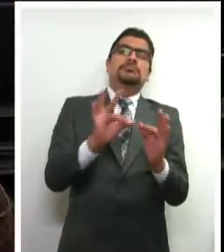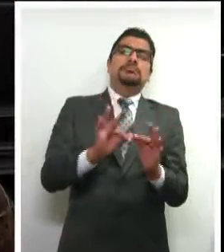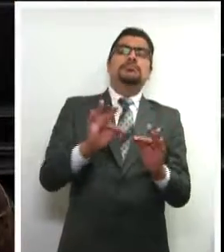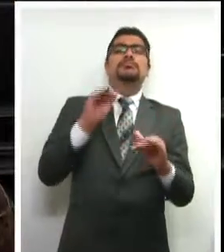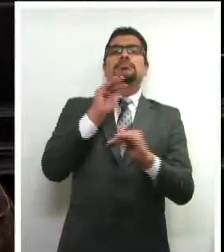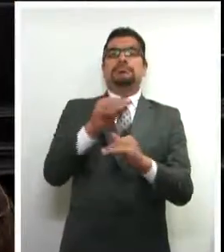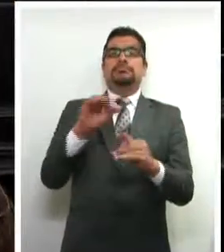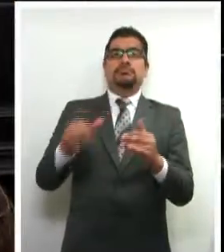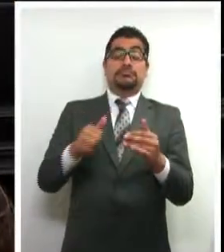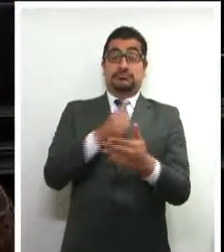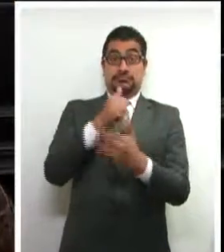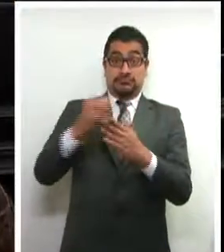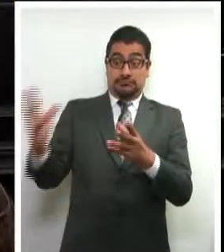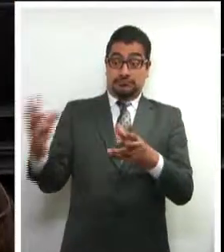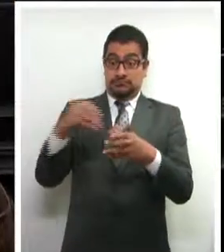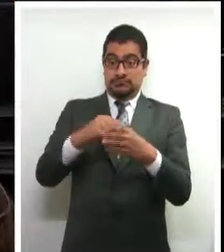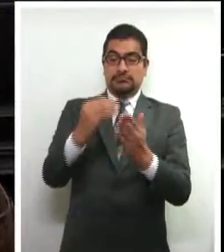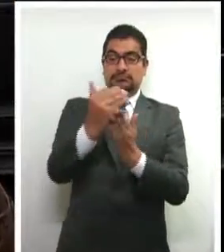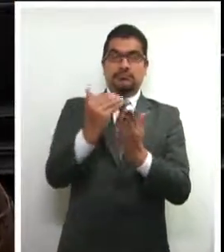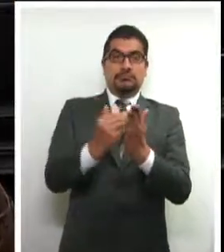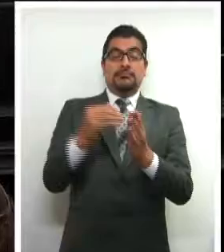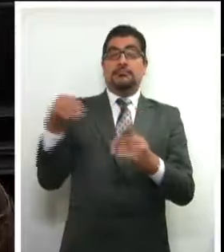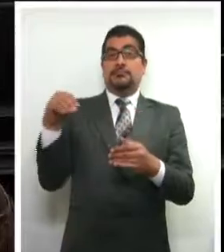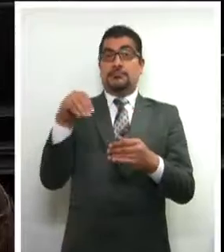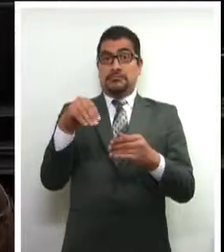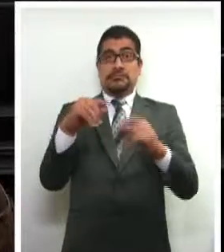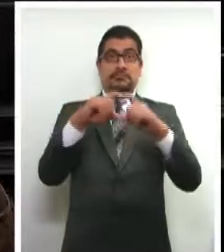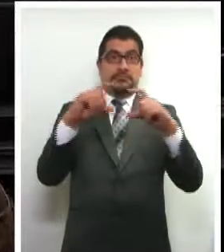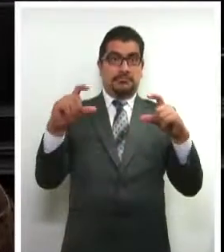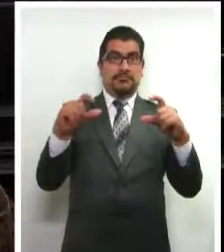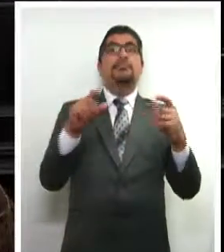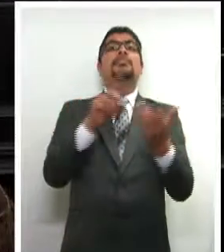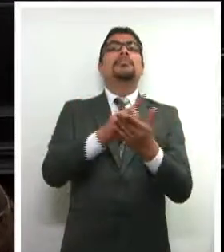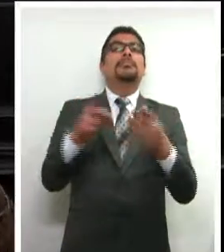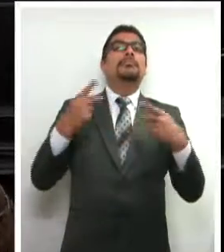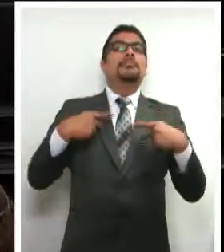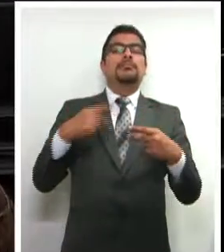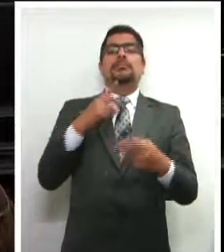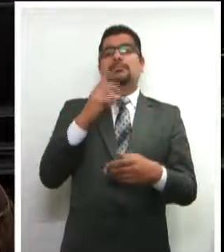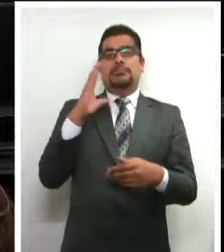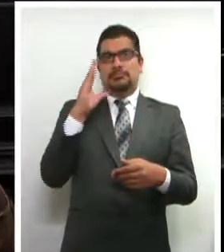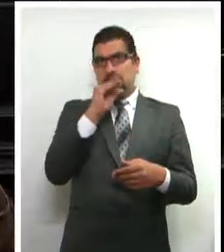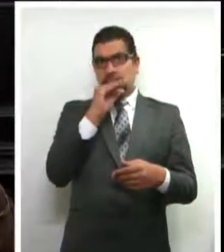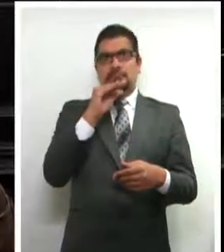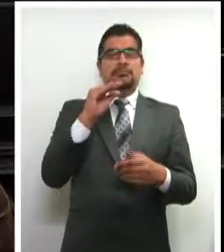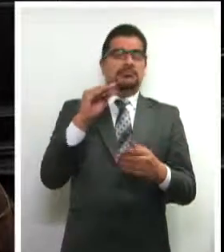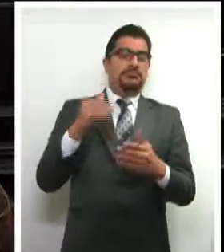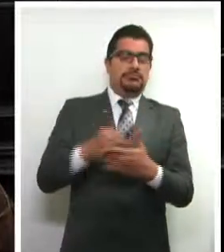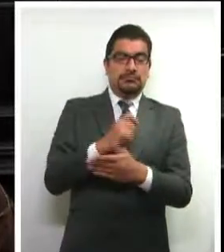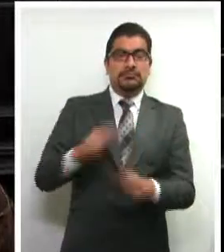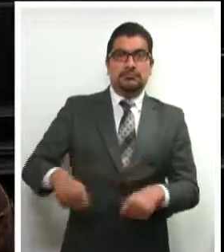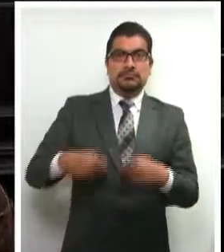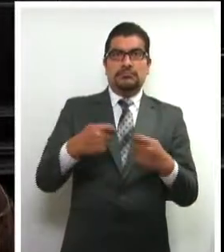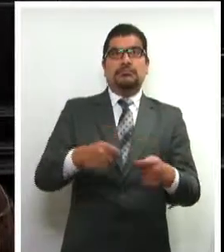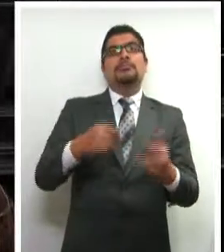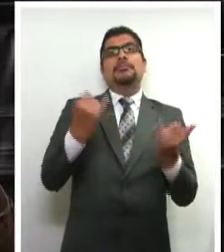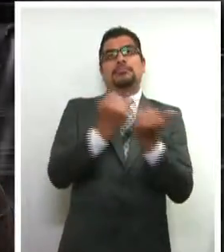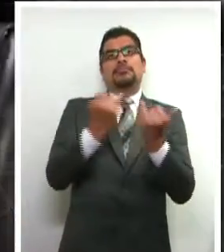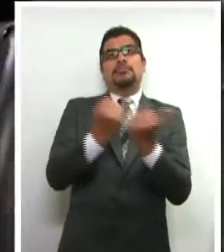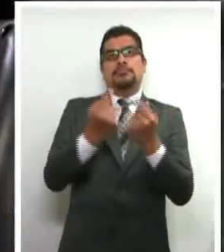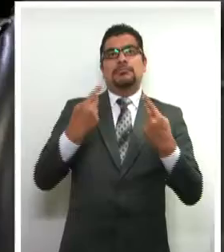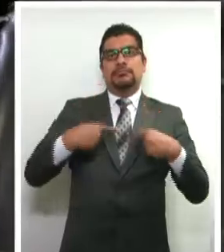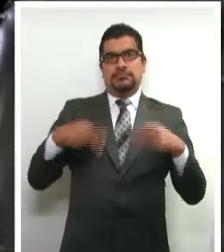Ciudad Incluyente, apartado M, derechos de las personas afrodescendientes a derechos de las